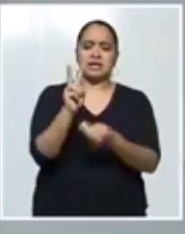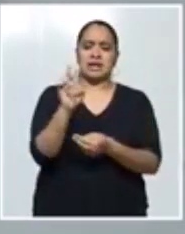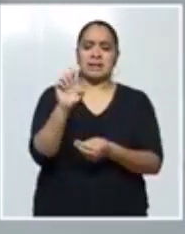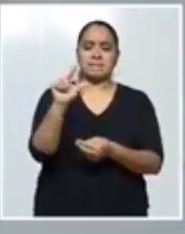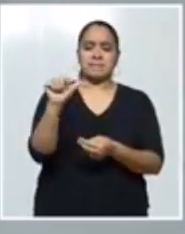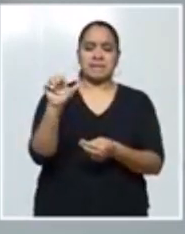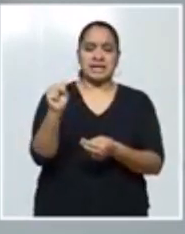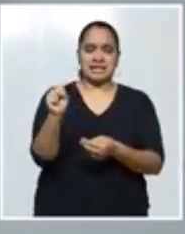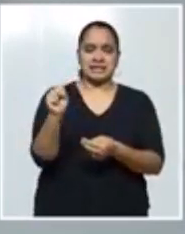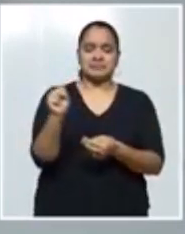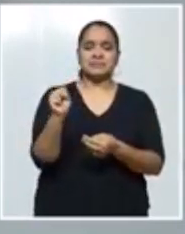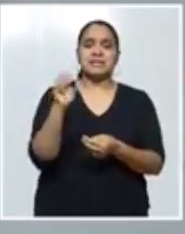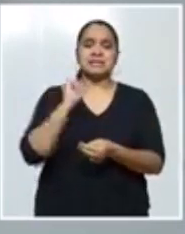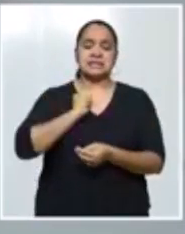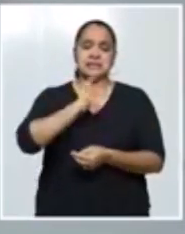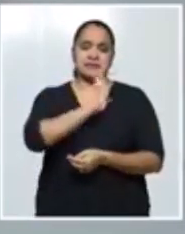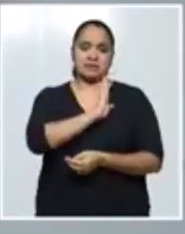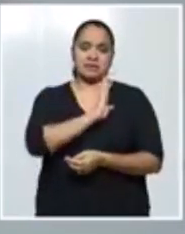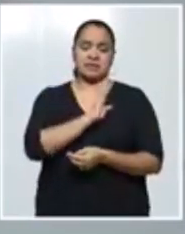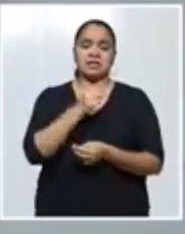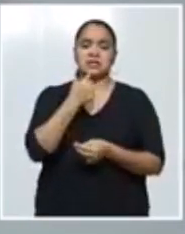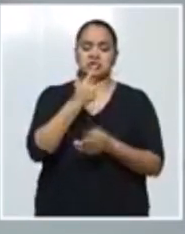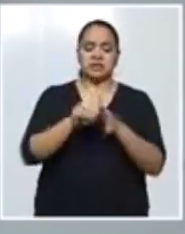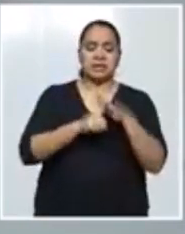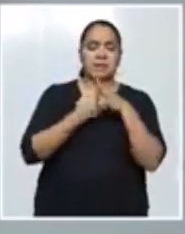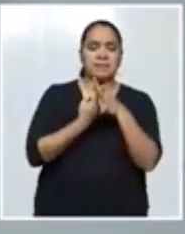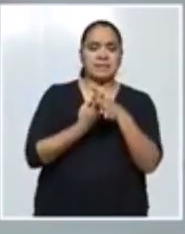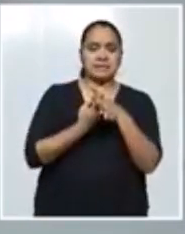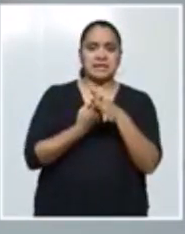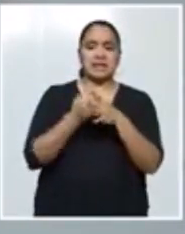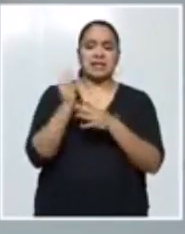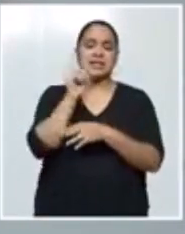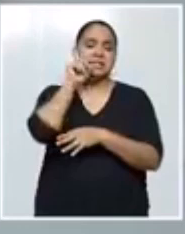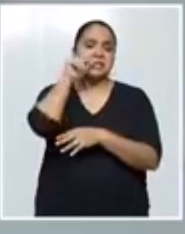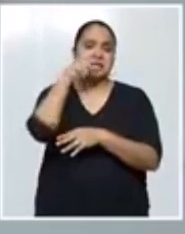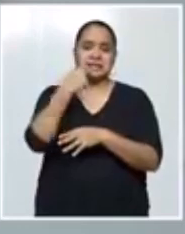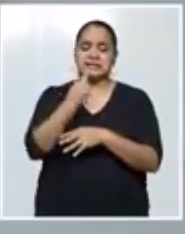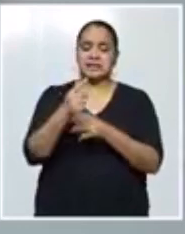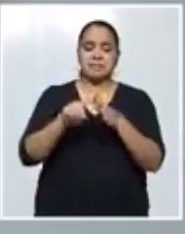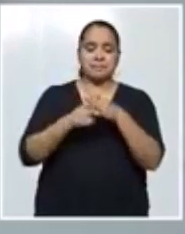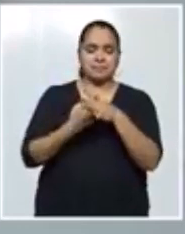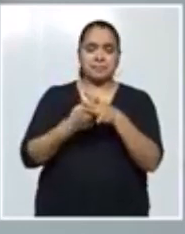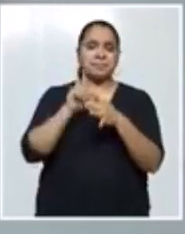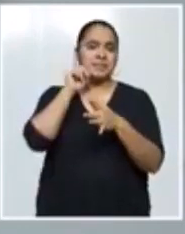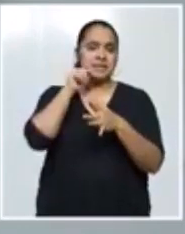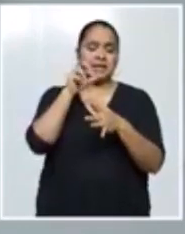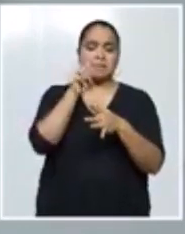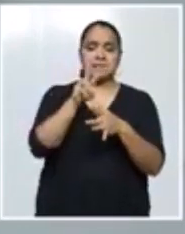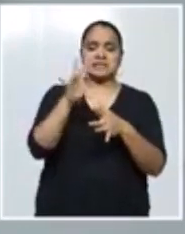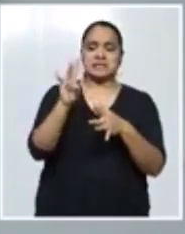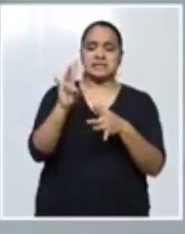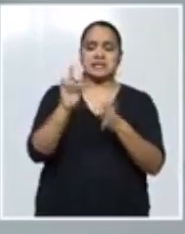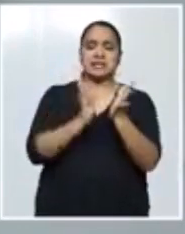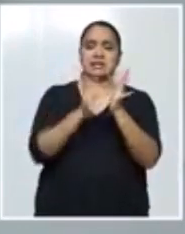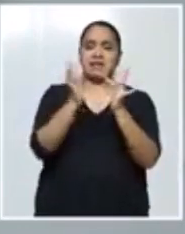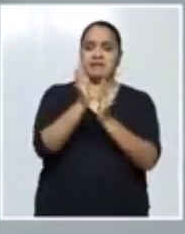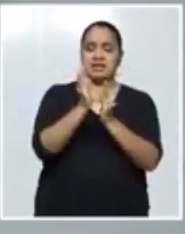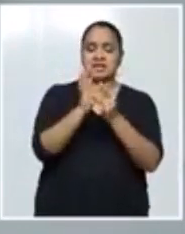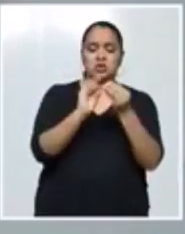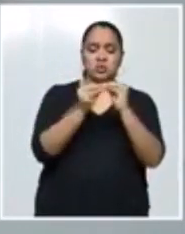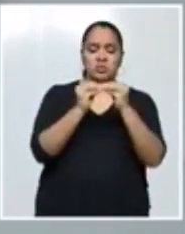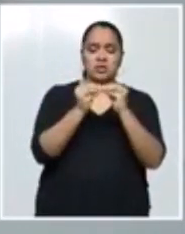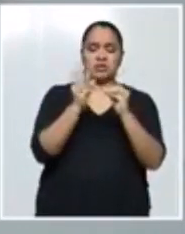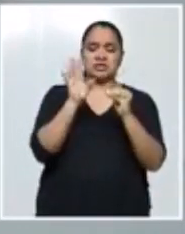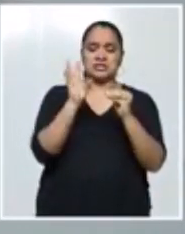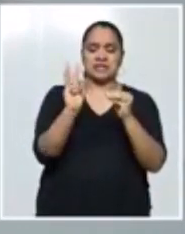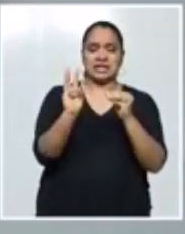barbara quien es comenzar a circulación a partir del día de mañana 27 de abril con la terminación número